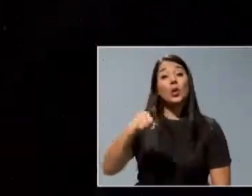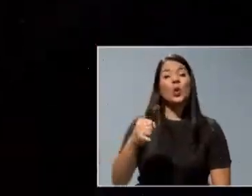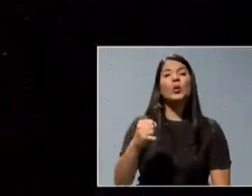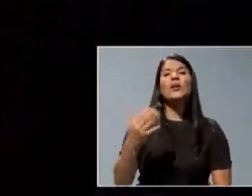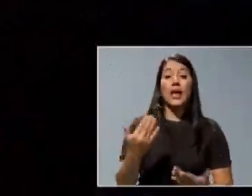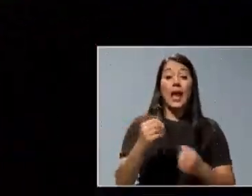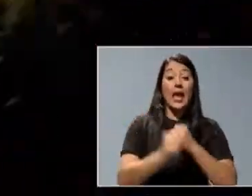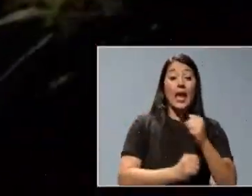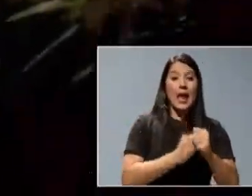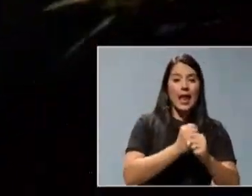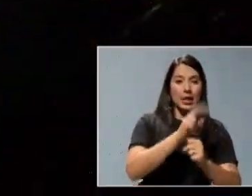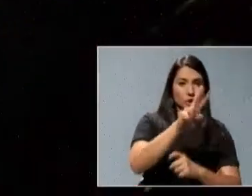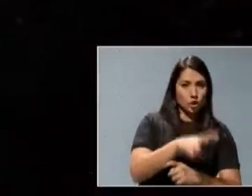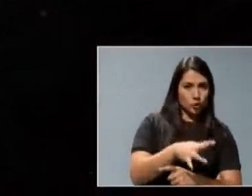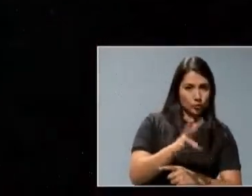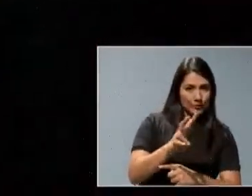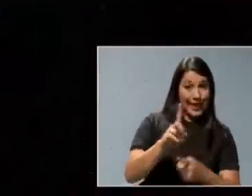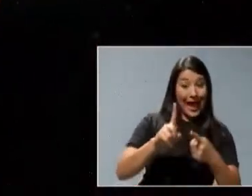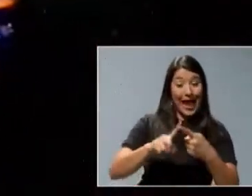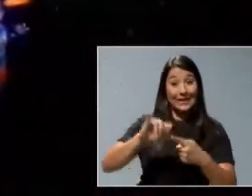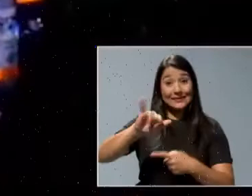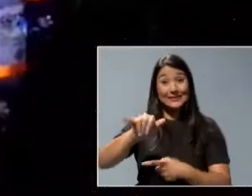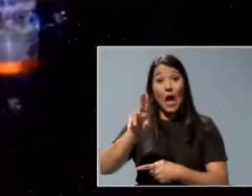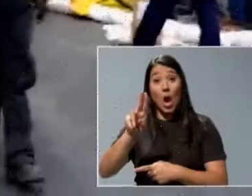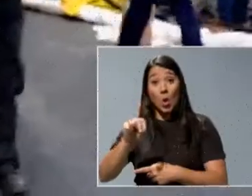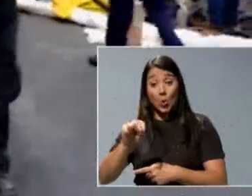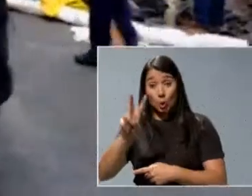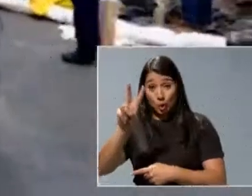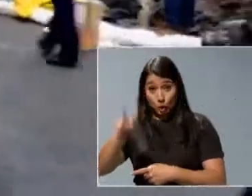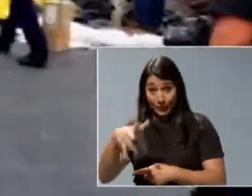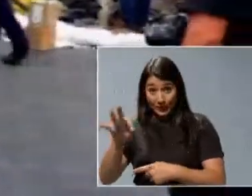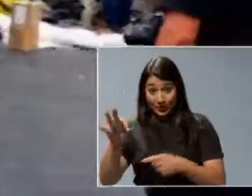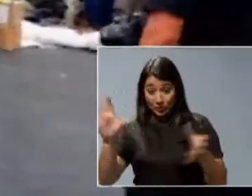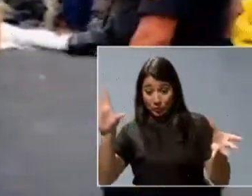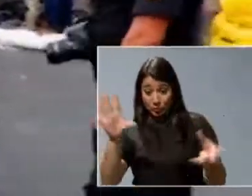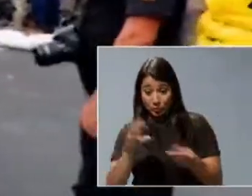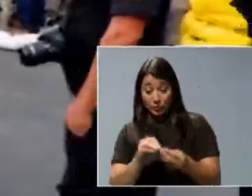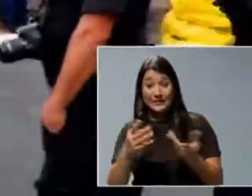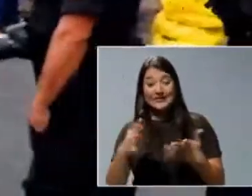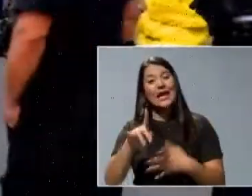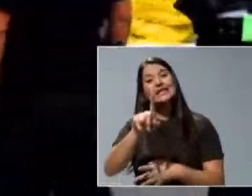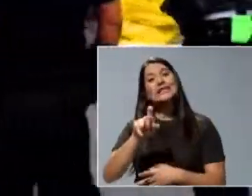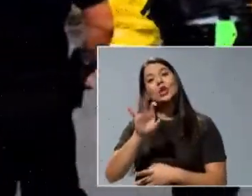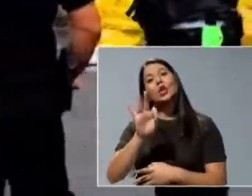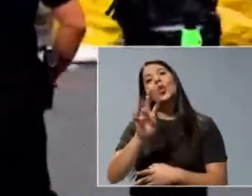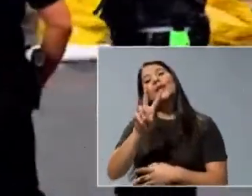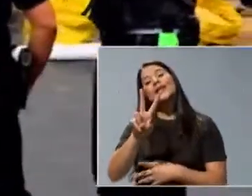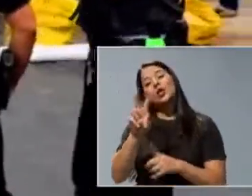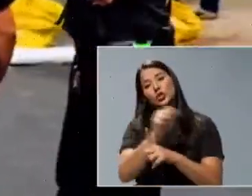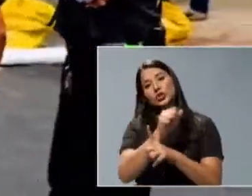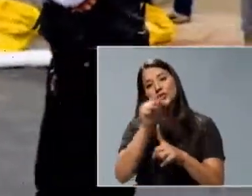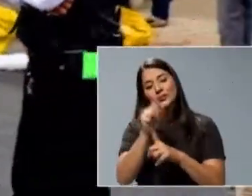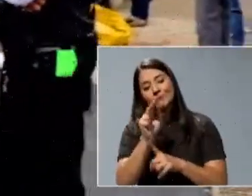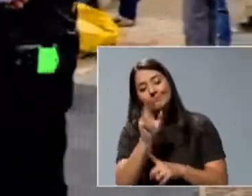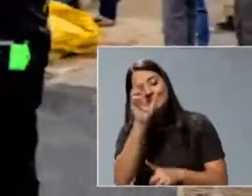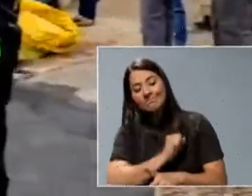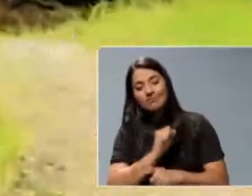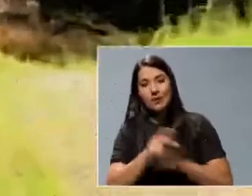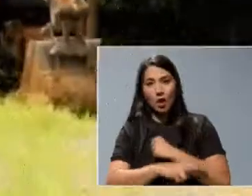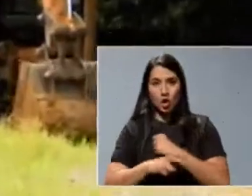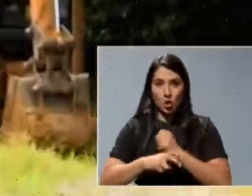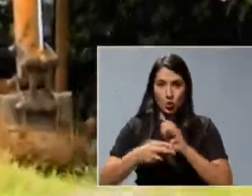entre el 2017 y junio del 2019 han investigado 192 casos caratulados como robo de